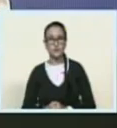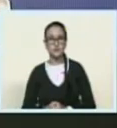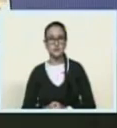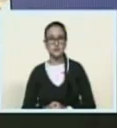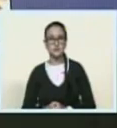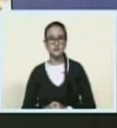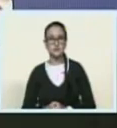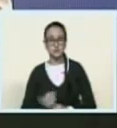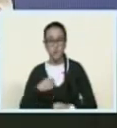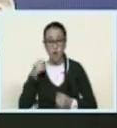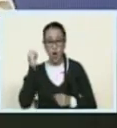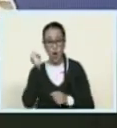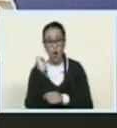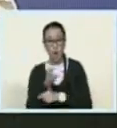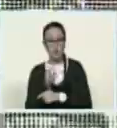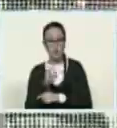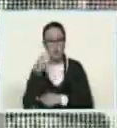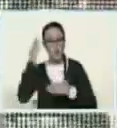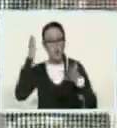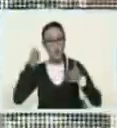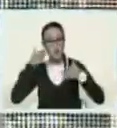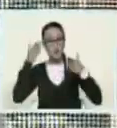de darte algún consejo